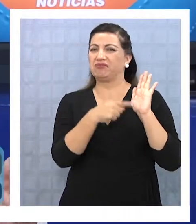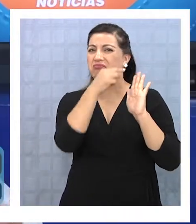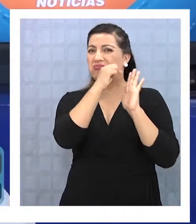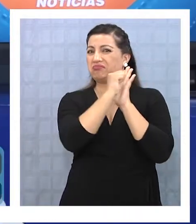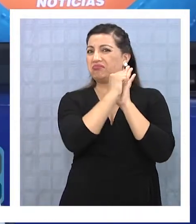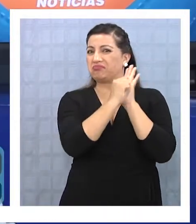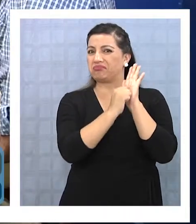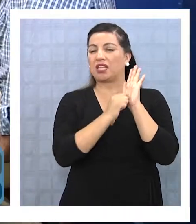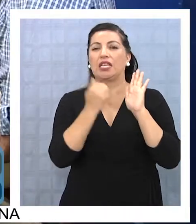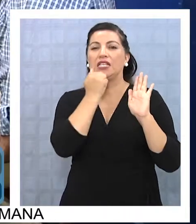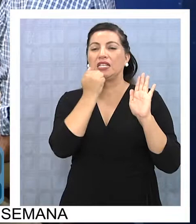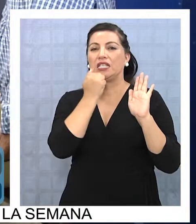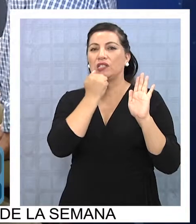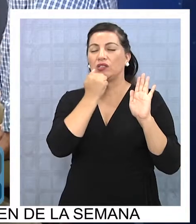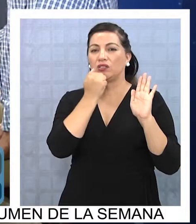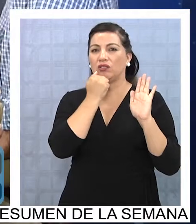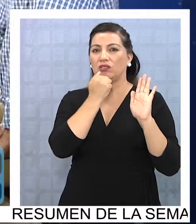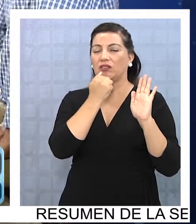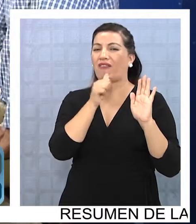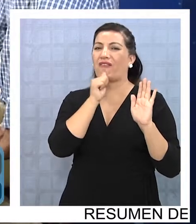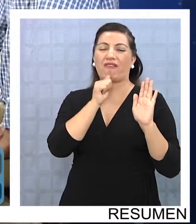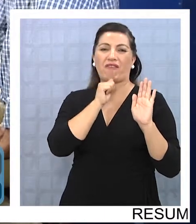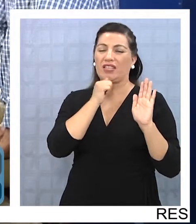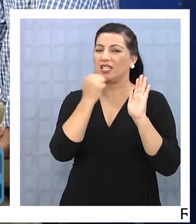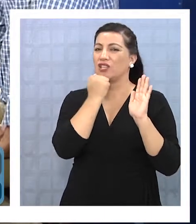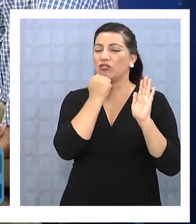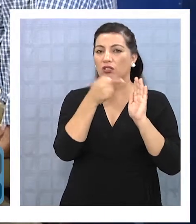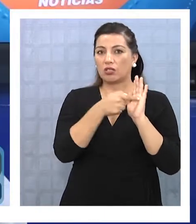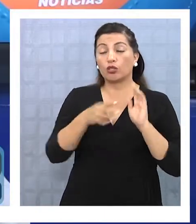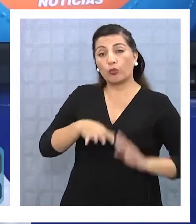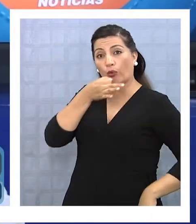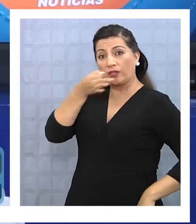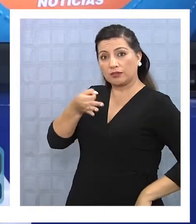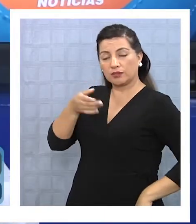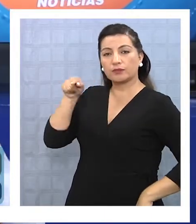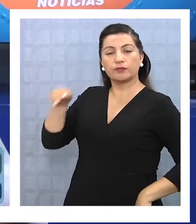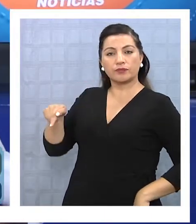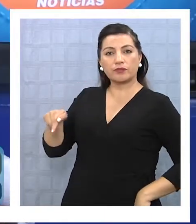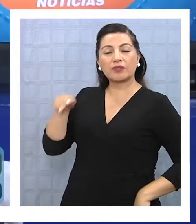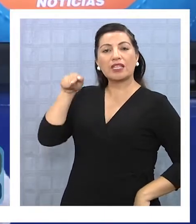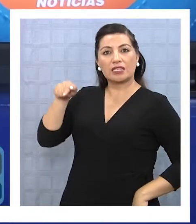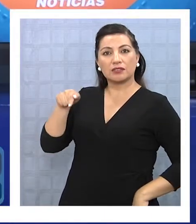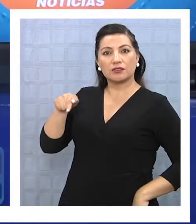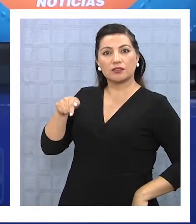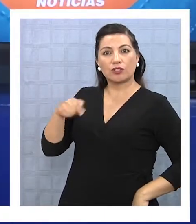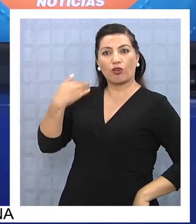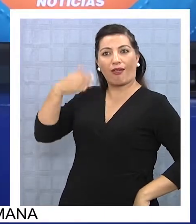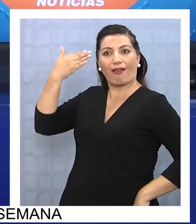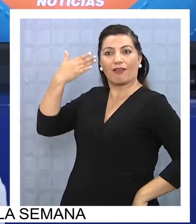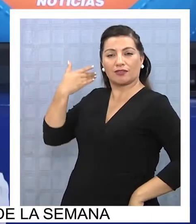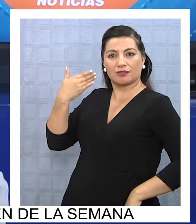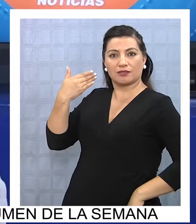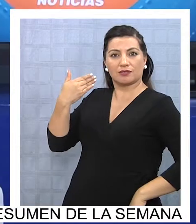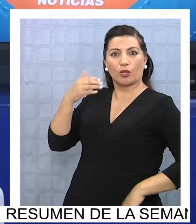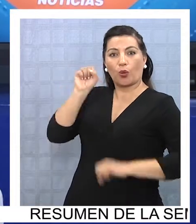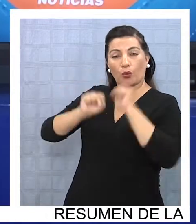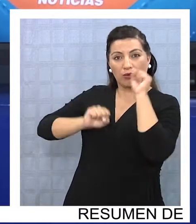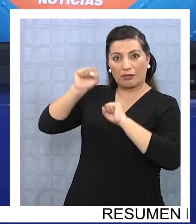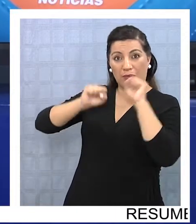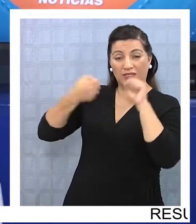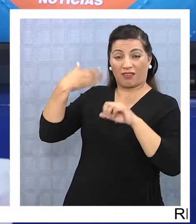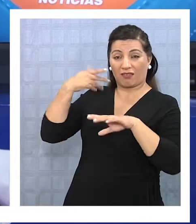El artículo de Ciberchile. Efectivamente, muchas imprecisiones, muchos errores. Pero yo puedo decir lo siguiente, esa operación que hizo una